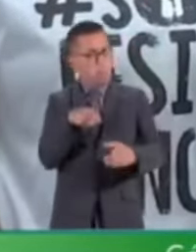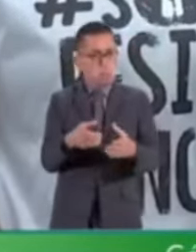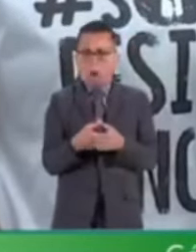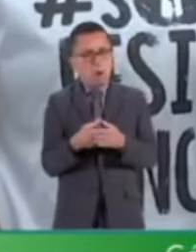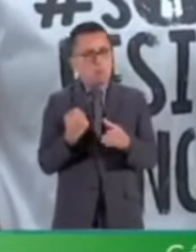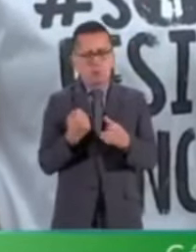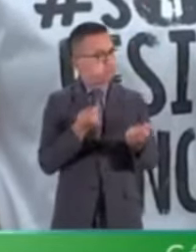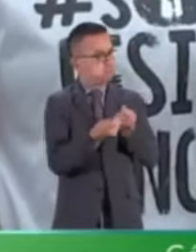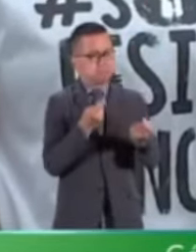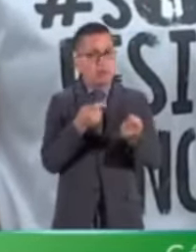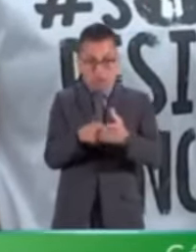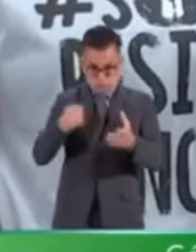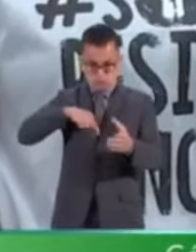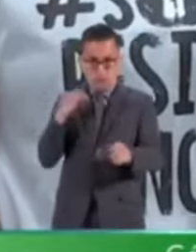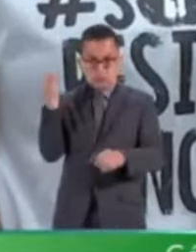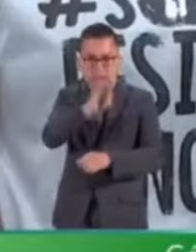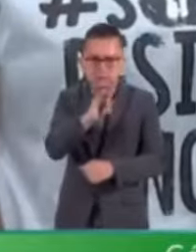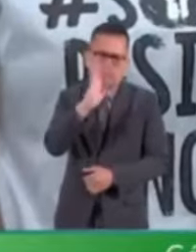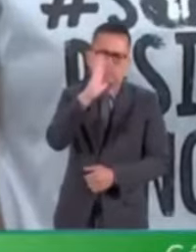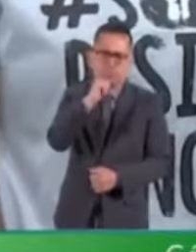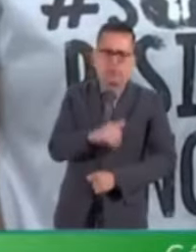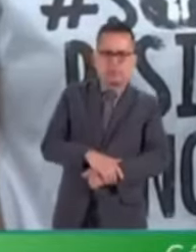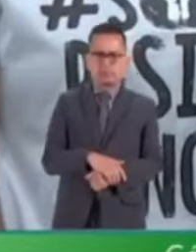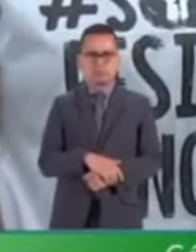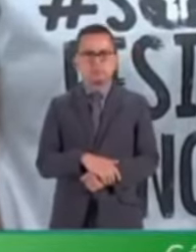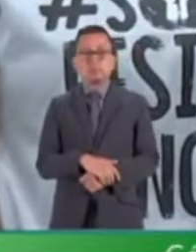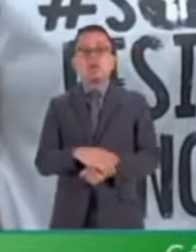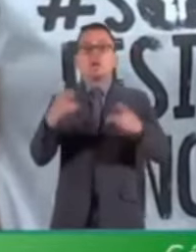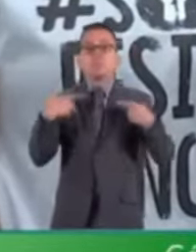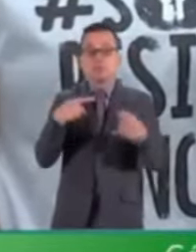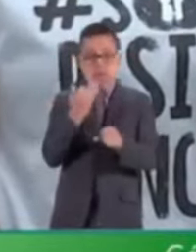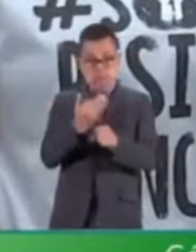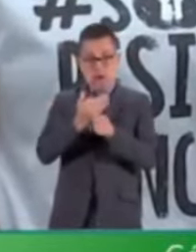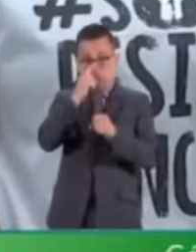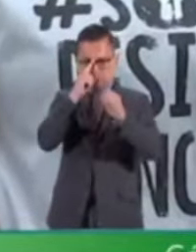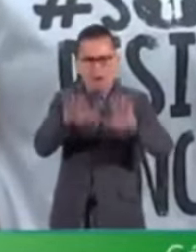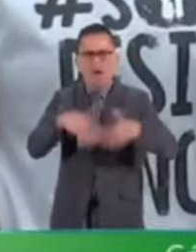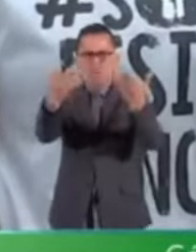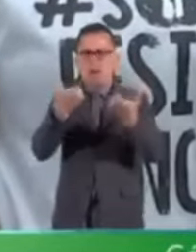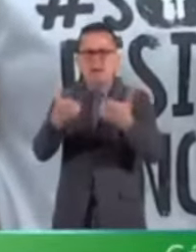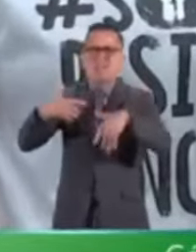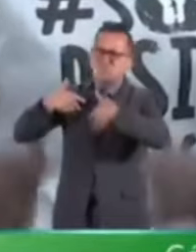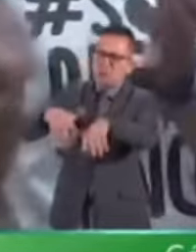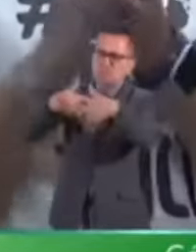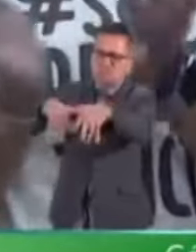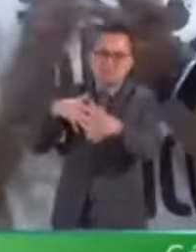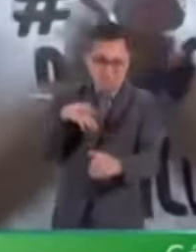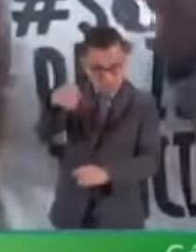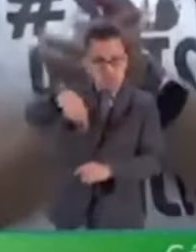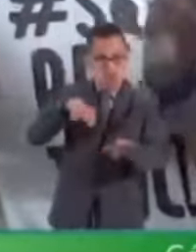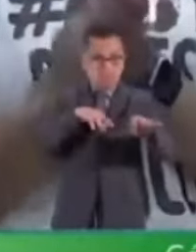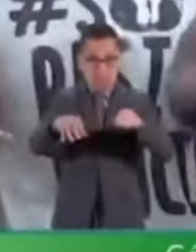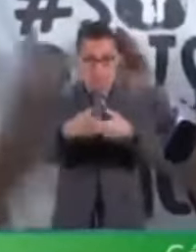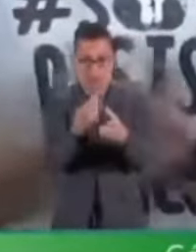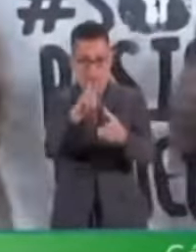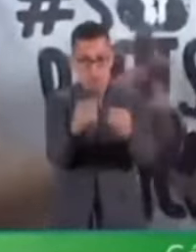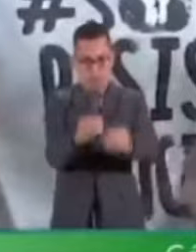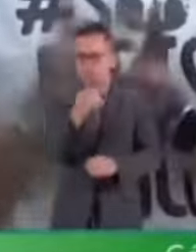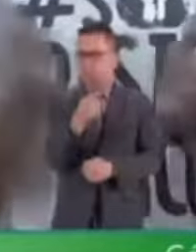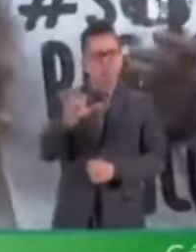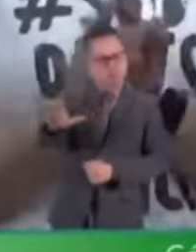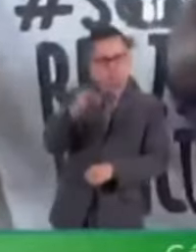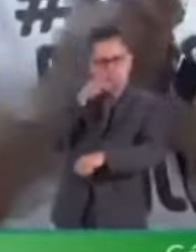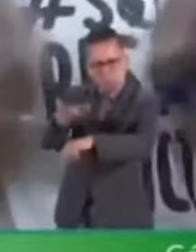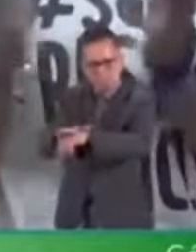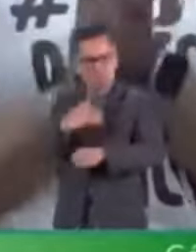a los trabajadores del Poder Judicial que están en la calle: somos la voz de la resistencia. Somos la voz que vamos a